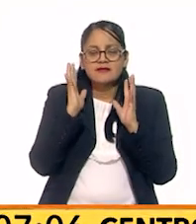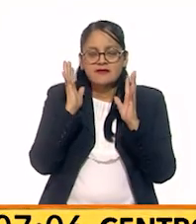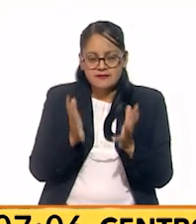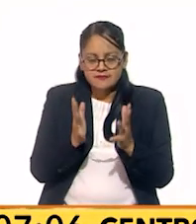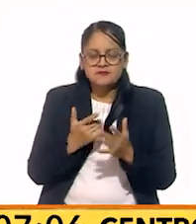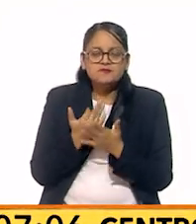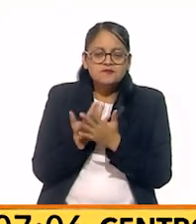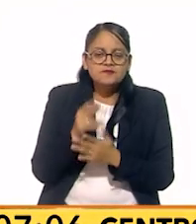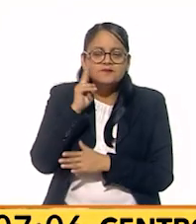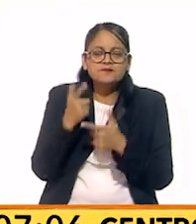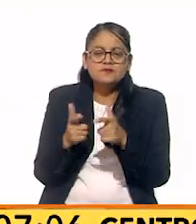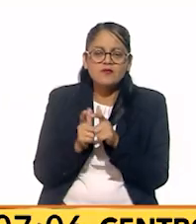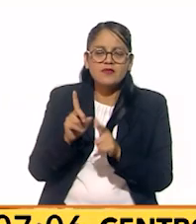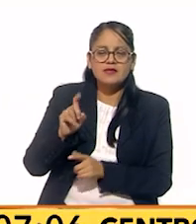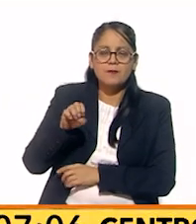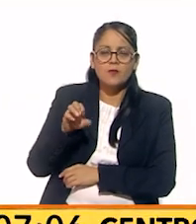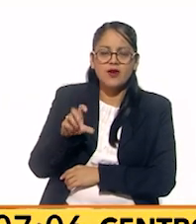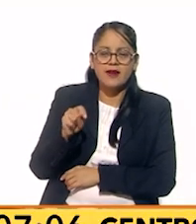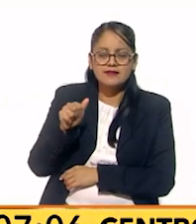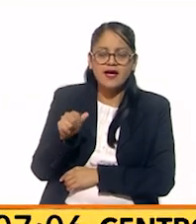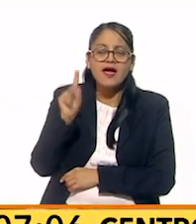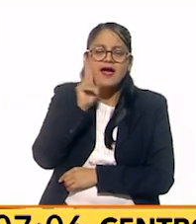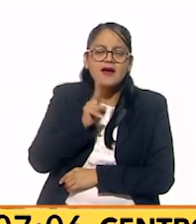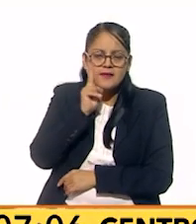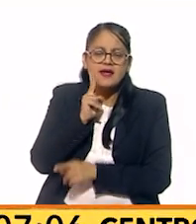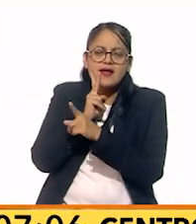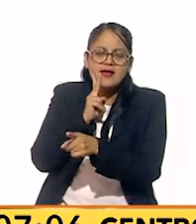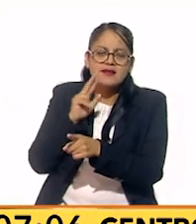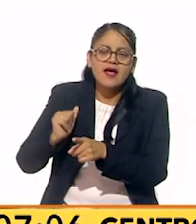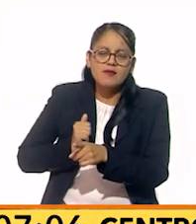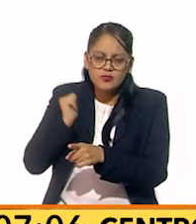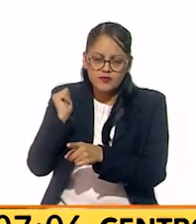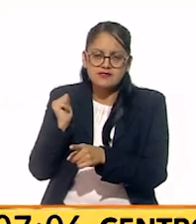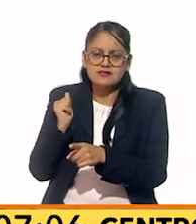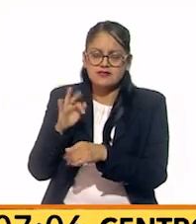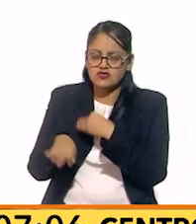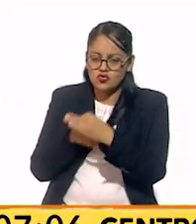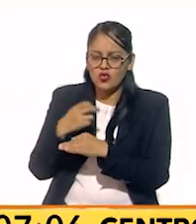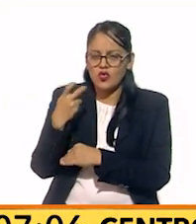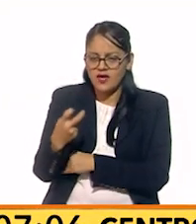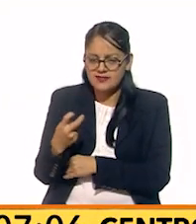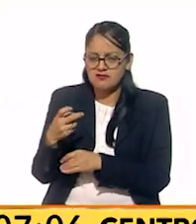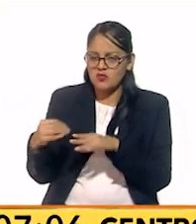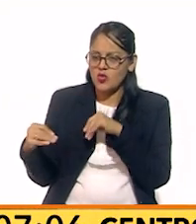esperar que el Partido Demócrata trata de aprovechar todo ese caldo de